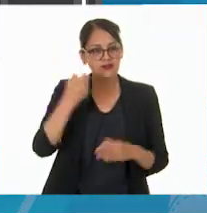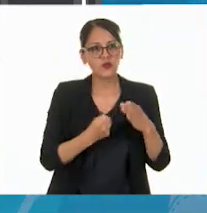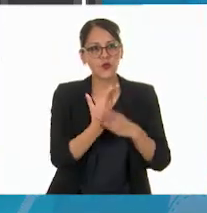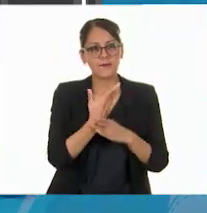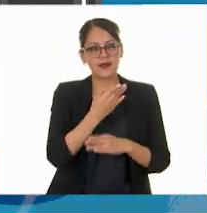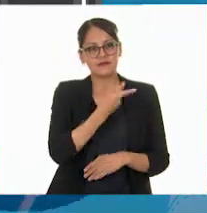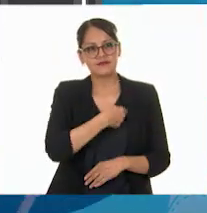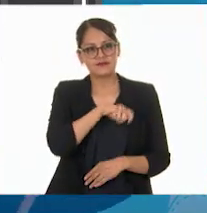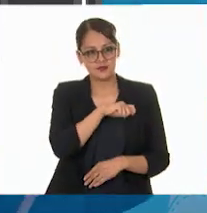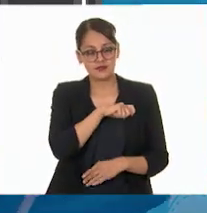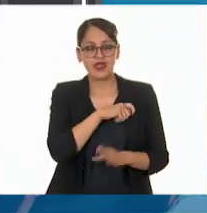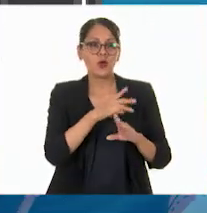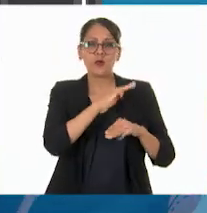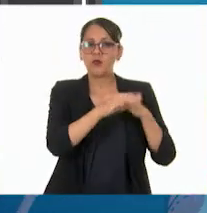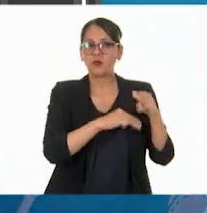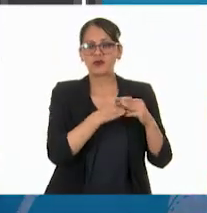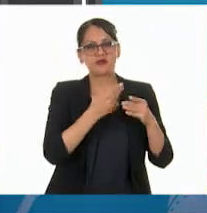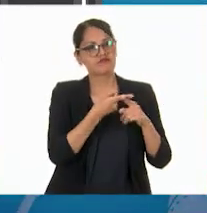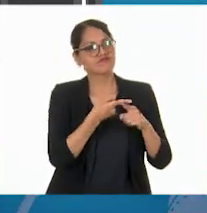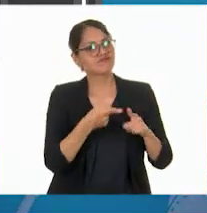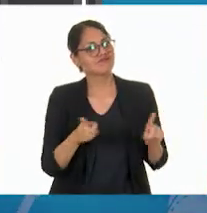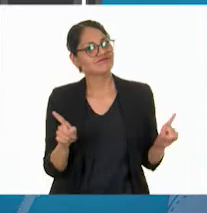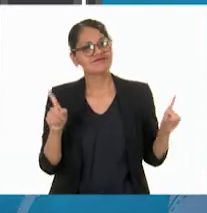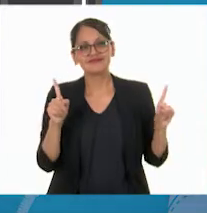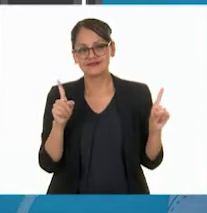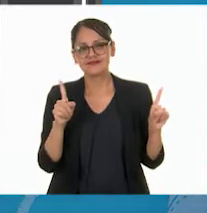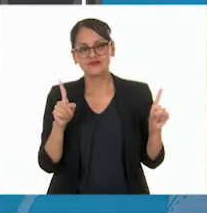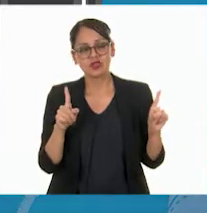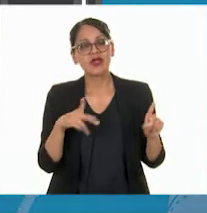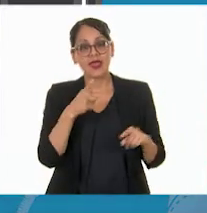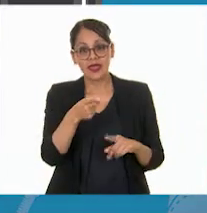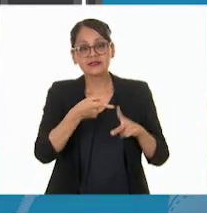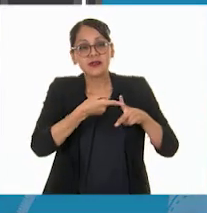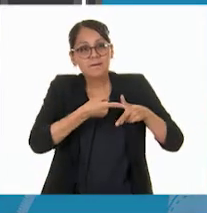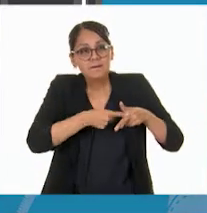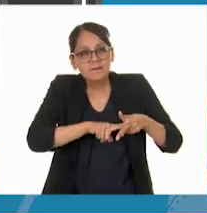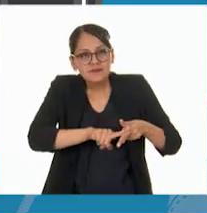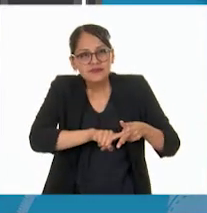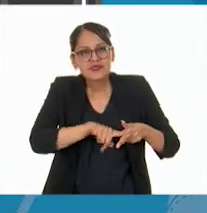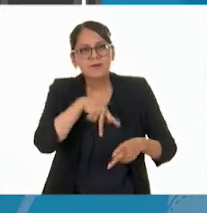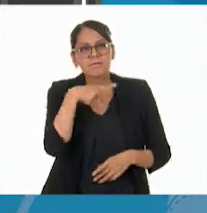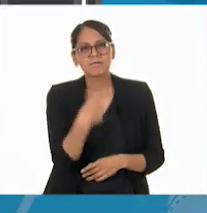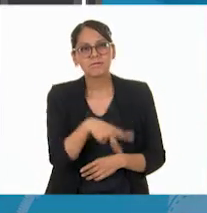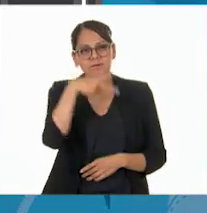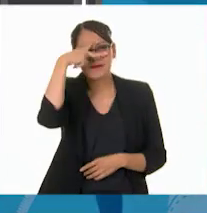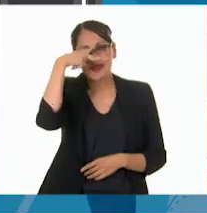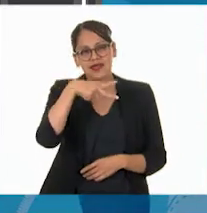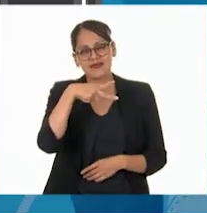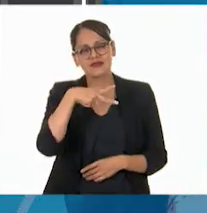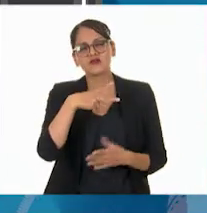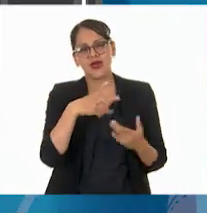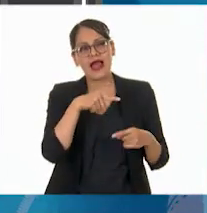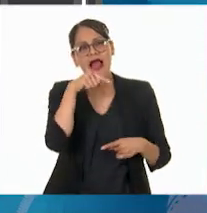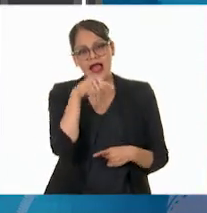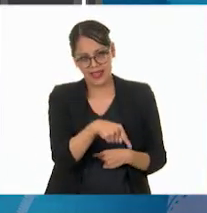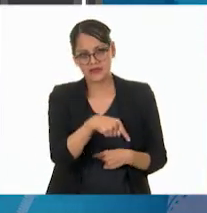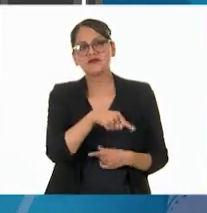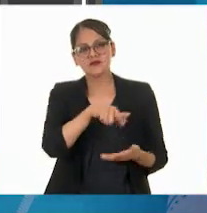muy distinto al nuestro, pero que dio origen a nuestro muy querido México. De ahí venimos, de ahí